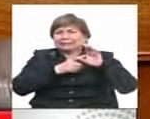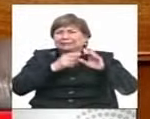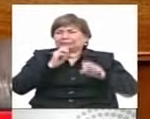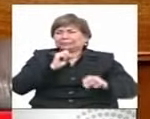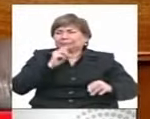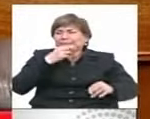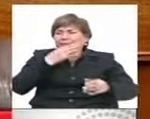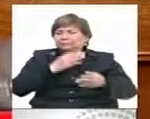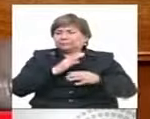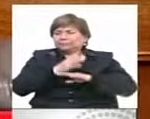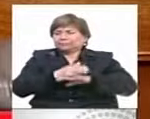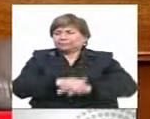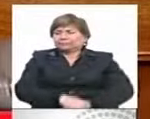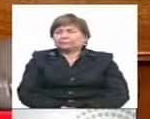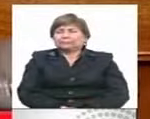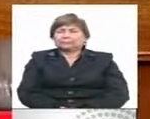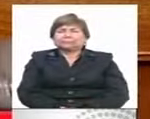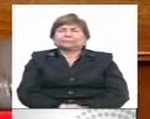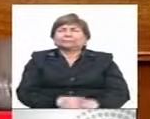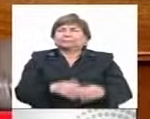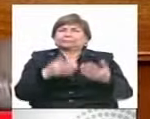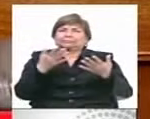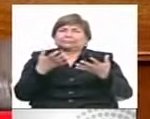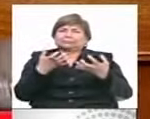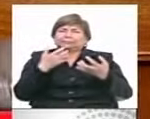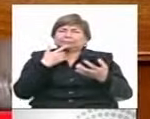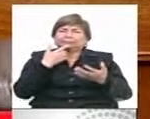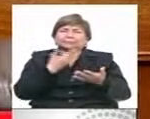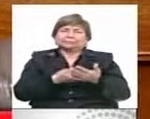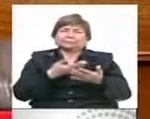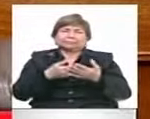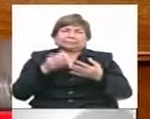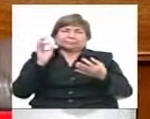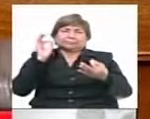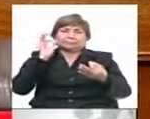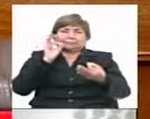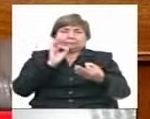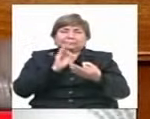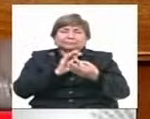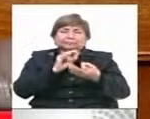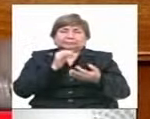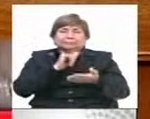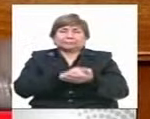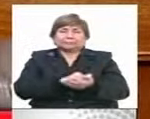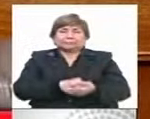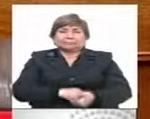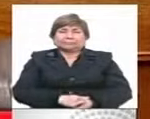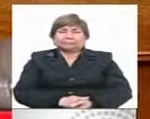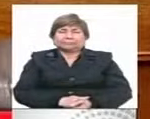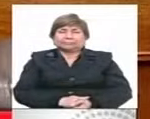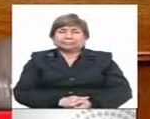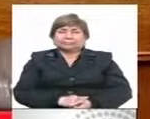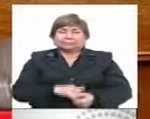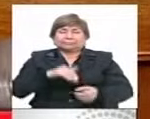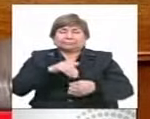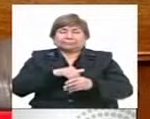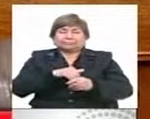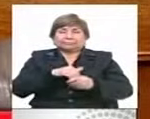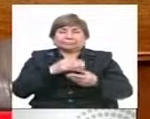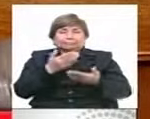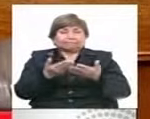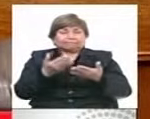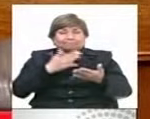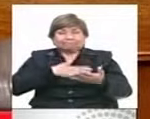Señora presidenta, por su intermedio, quiero hacer una precisión de que en